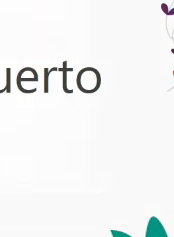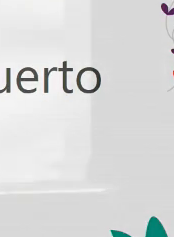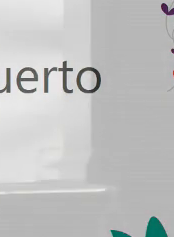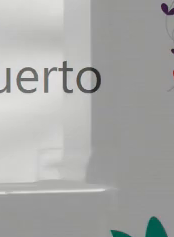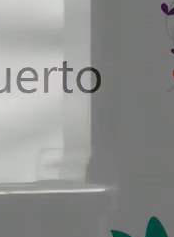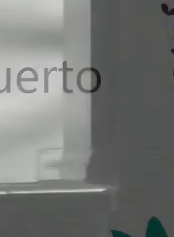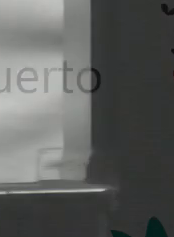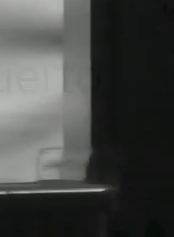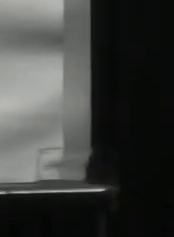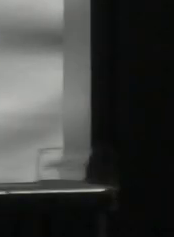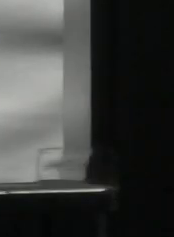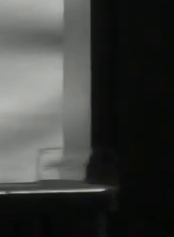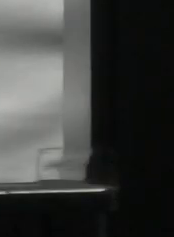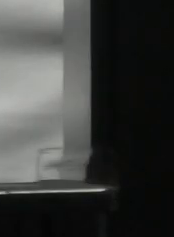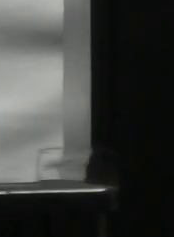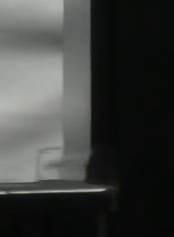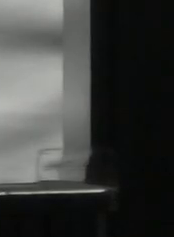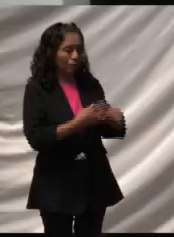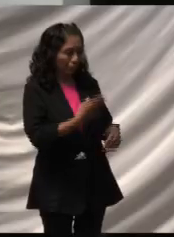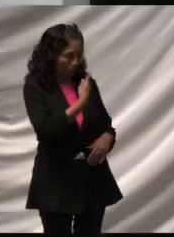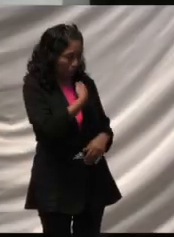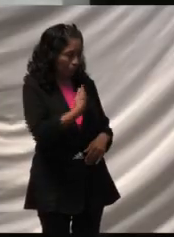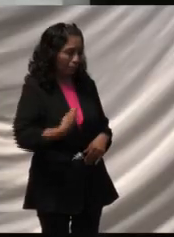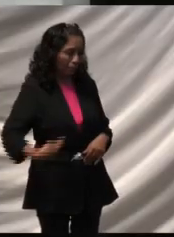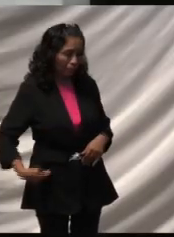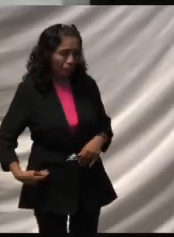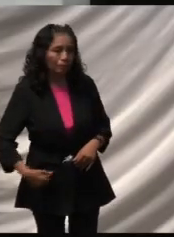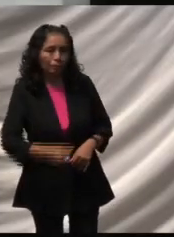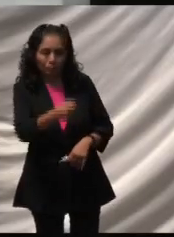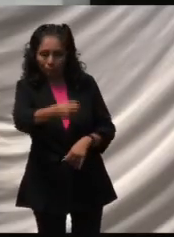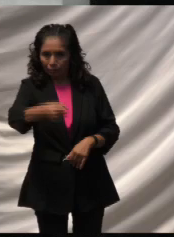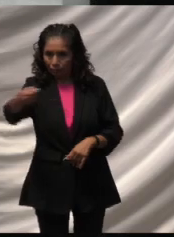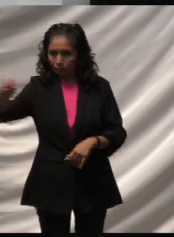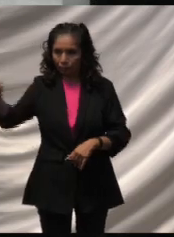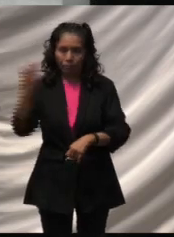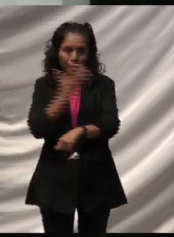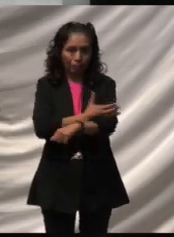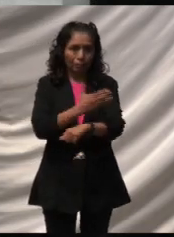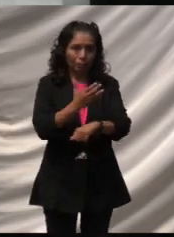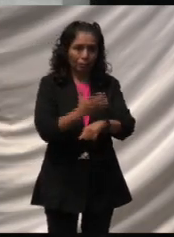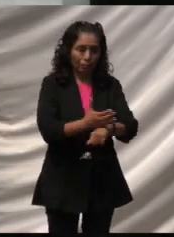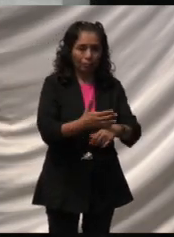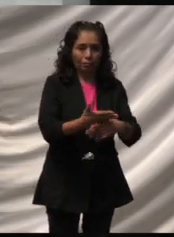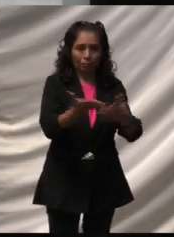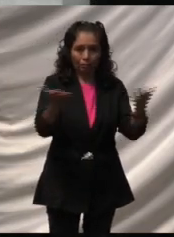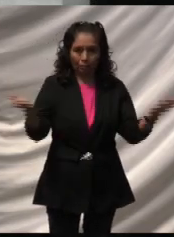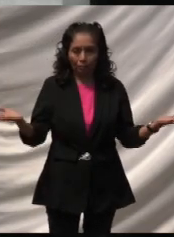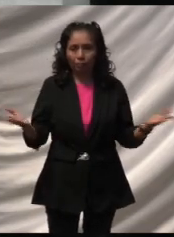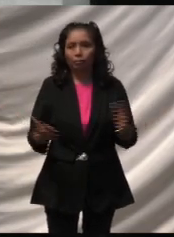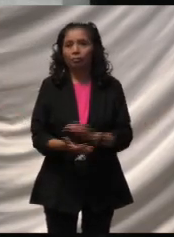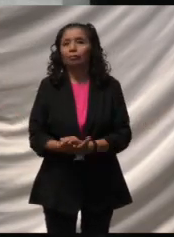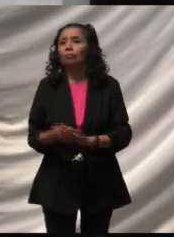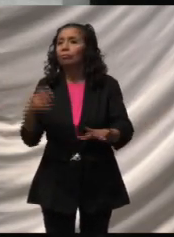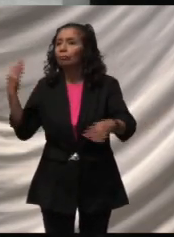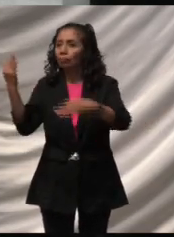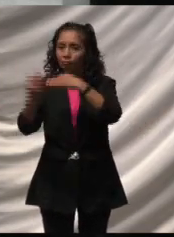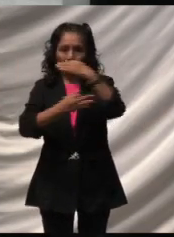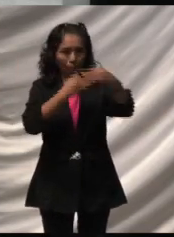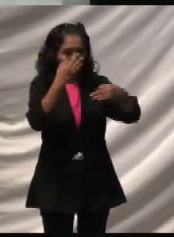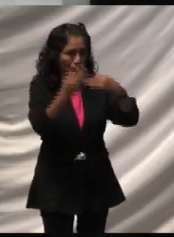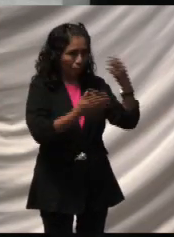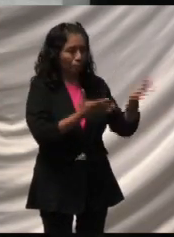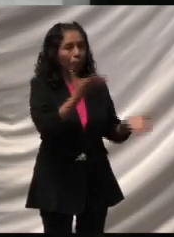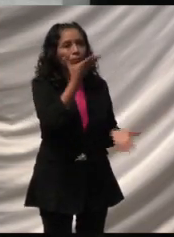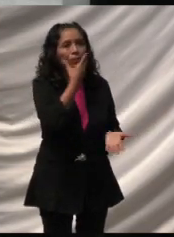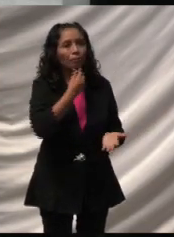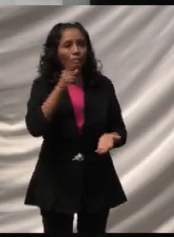Muy buenas tardes. Con el permiso de la mesa directiva, saludo a mis compañeras y compañeros parlamentarios, a todas y a todos